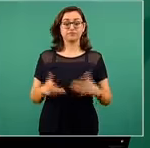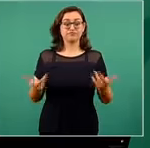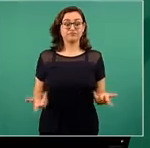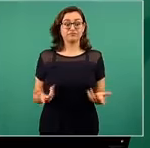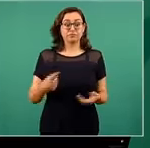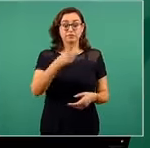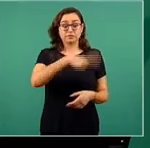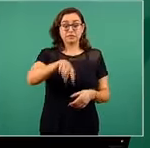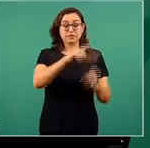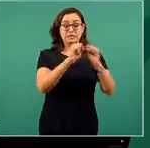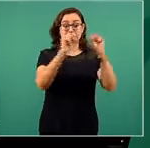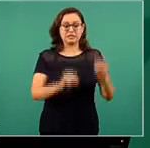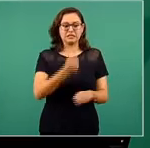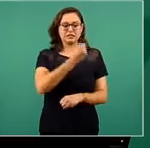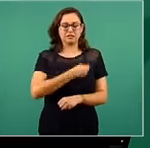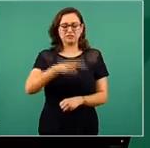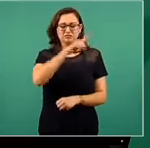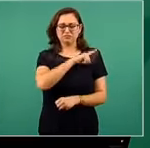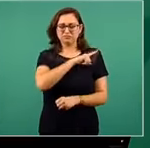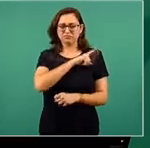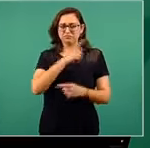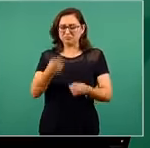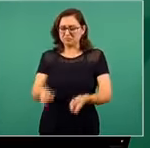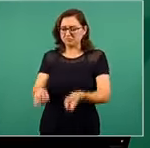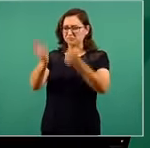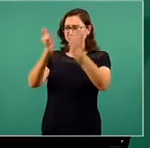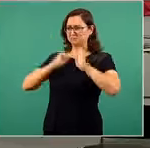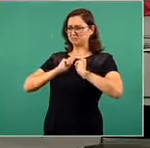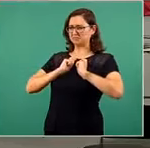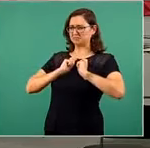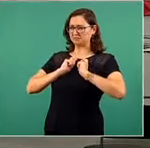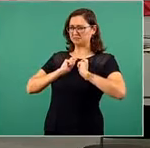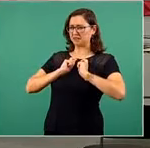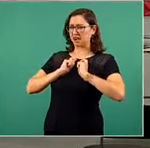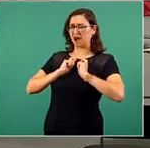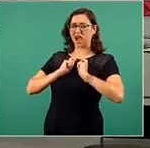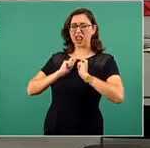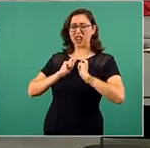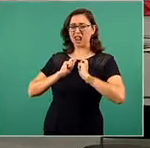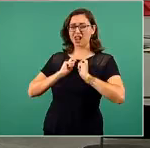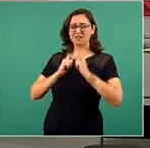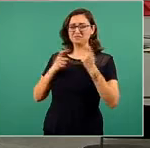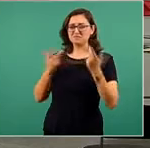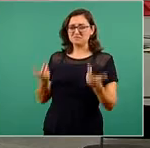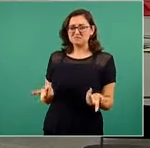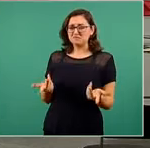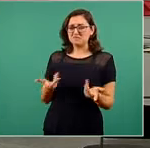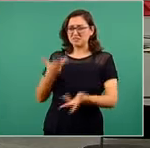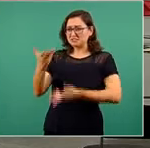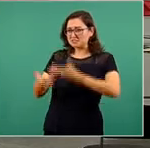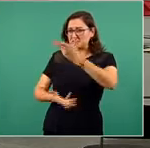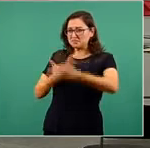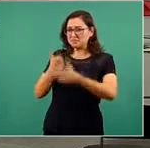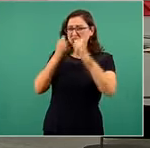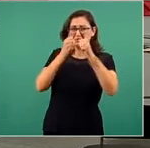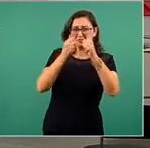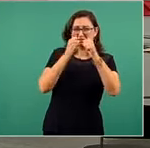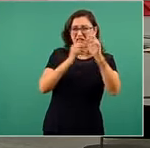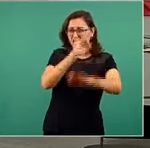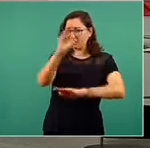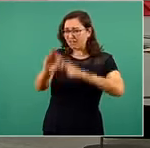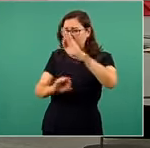México no le interesó, por lo que se ve en los resultados, ampliar su capacidad de dar servicios,